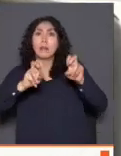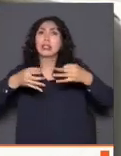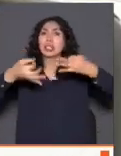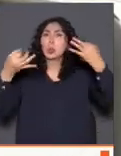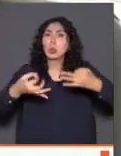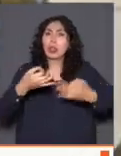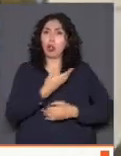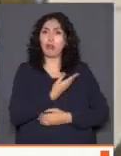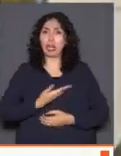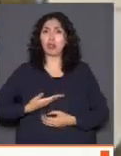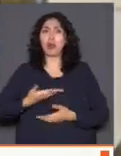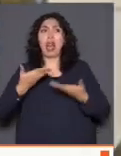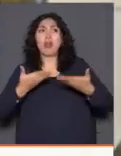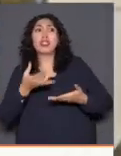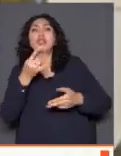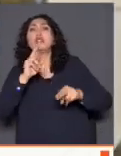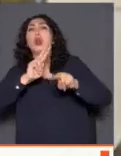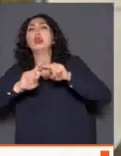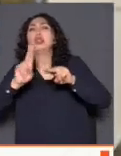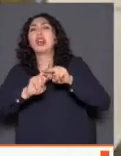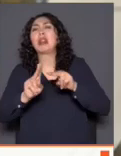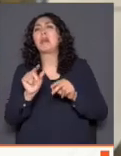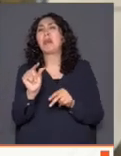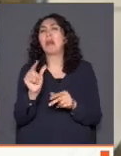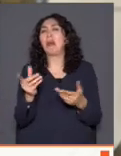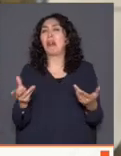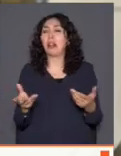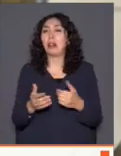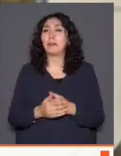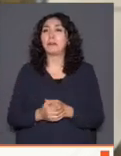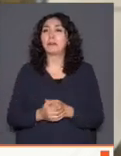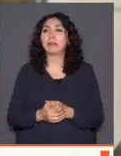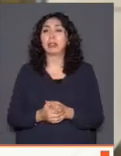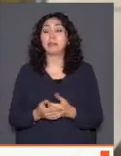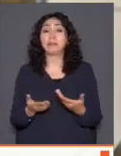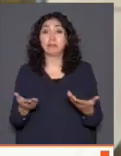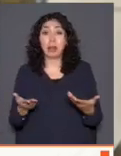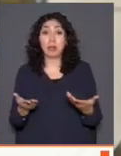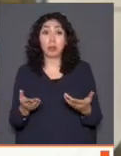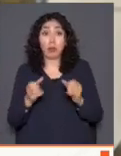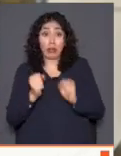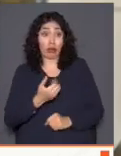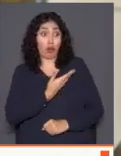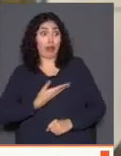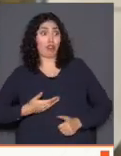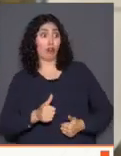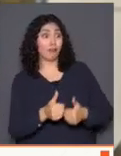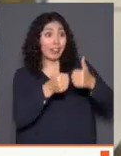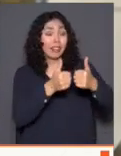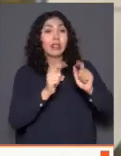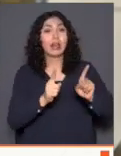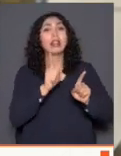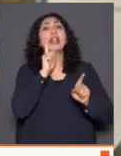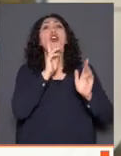como puros parches. Es condición ineludible para el éxito de un gobierno mantener el orden público y